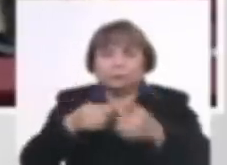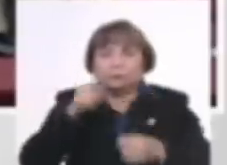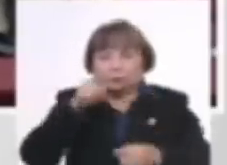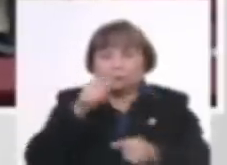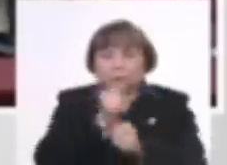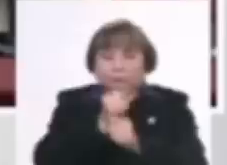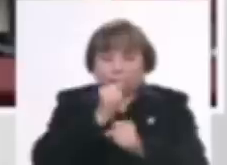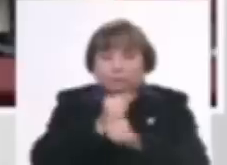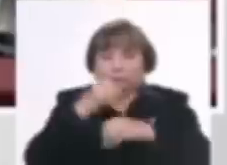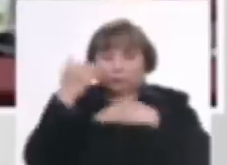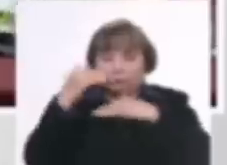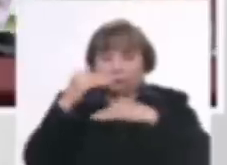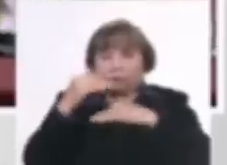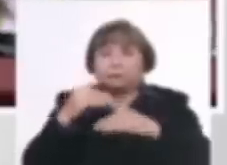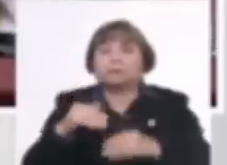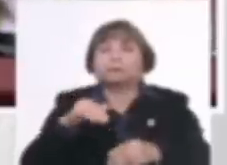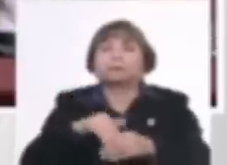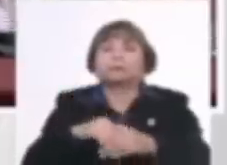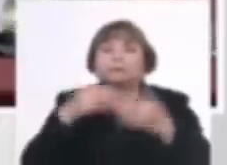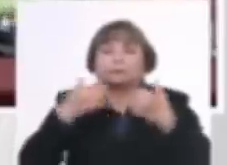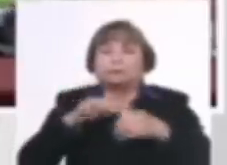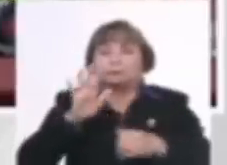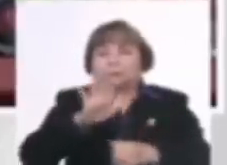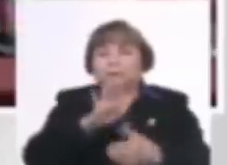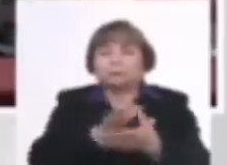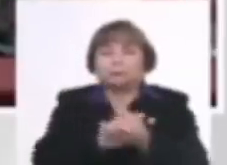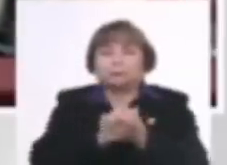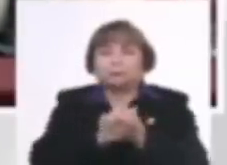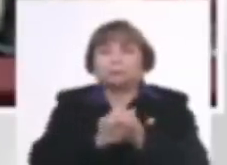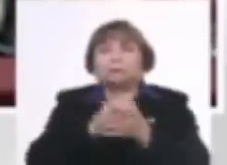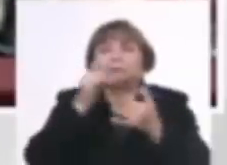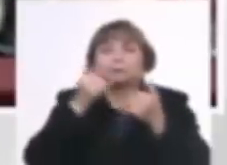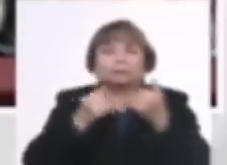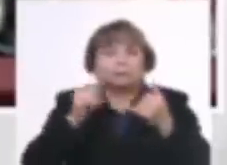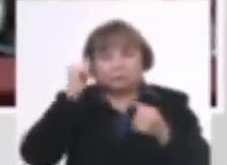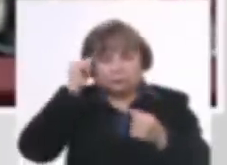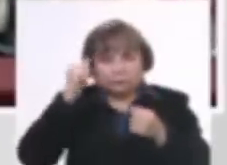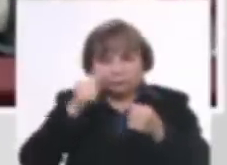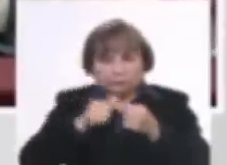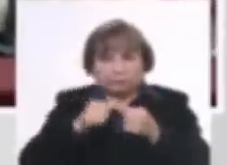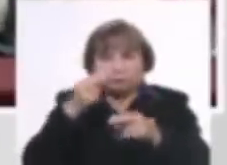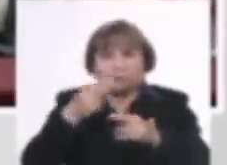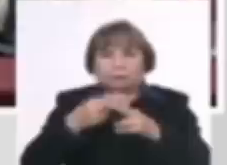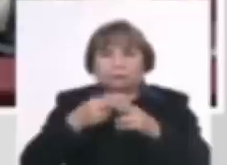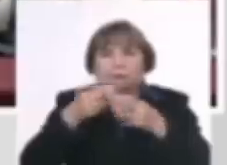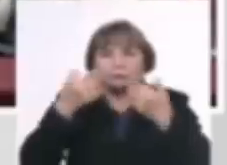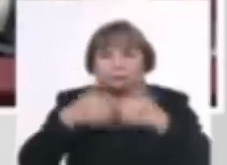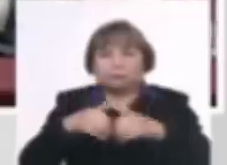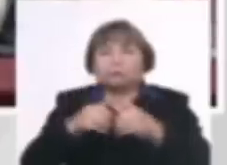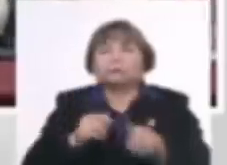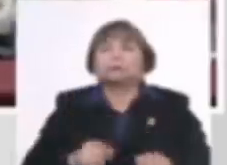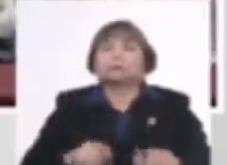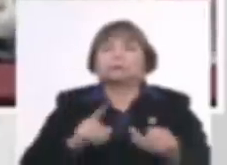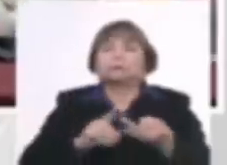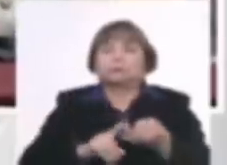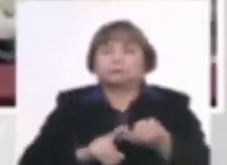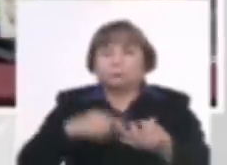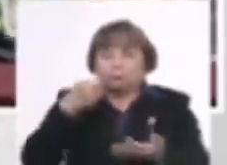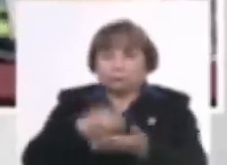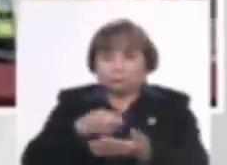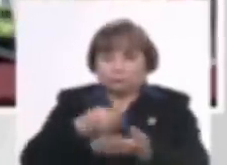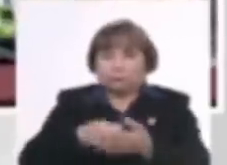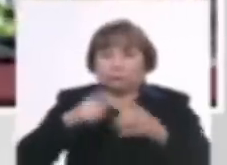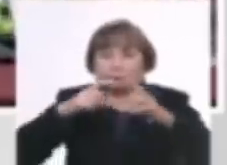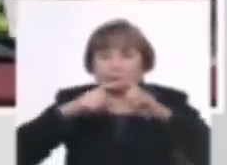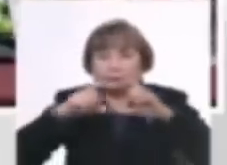ella trabajaba temporalmente en las empresas de sus amigos, pero finalmente no se acuerda ni siquiera el nombre de esas empresas? ¿Le pagaban por